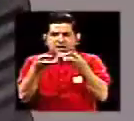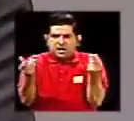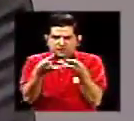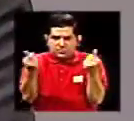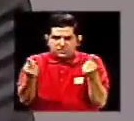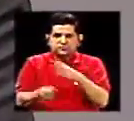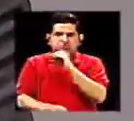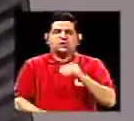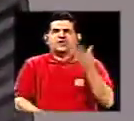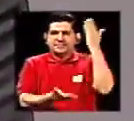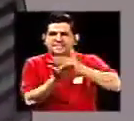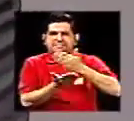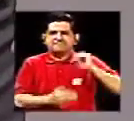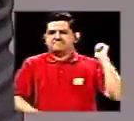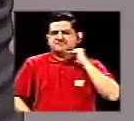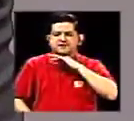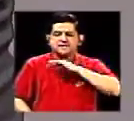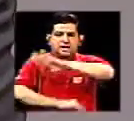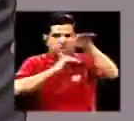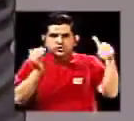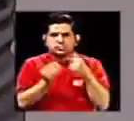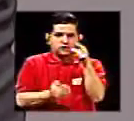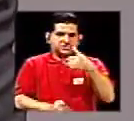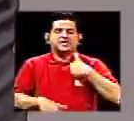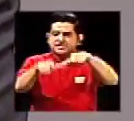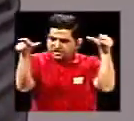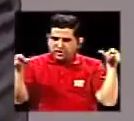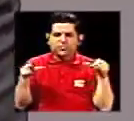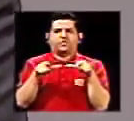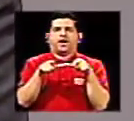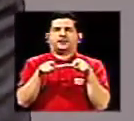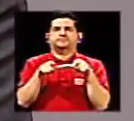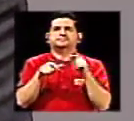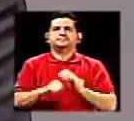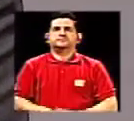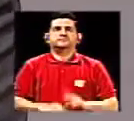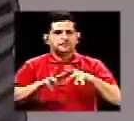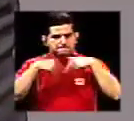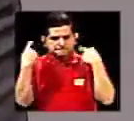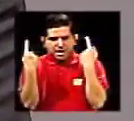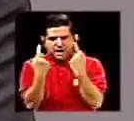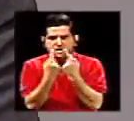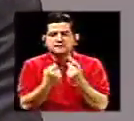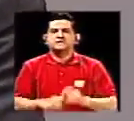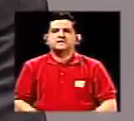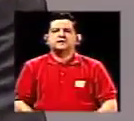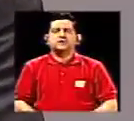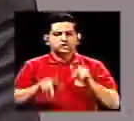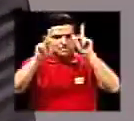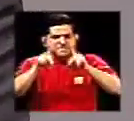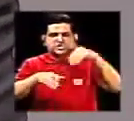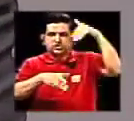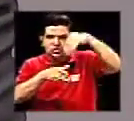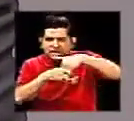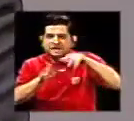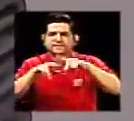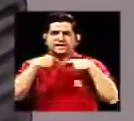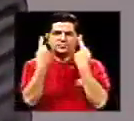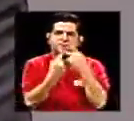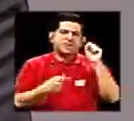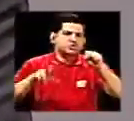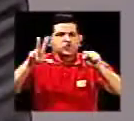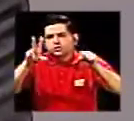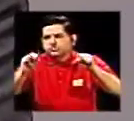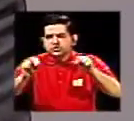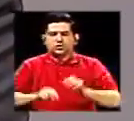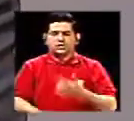ser para la corrupción. Ahí todos tienen un espacio, partidos y partidarios, no partidarios, gente de partidos, gente no de partidos, porque